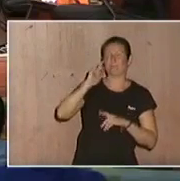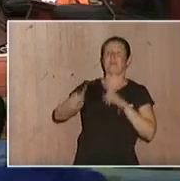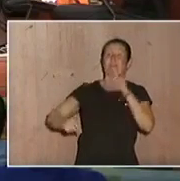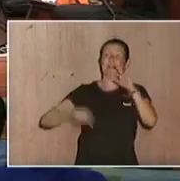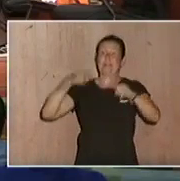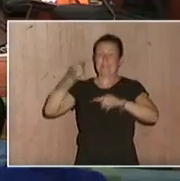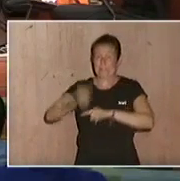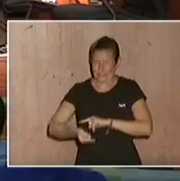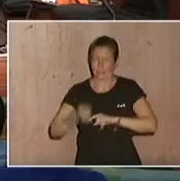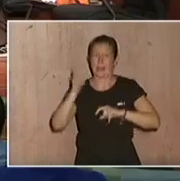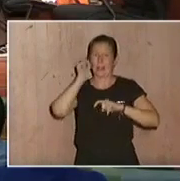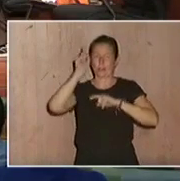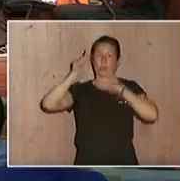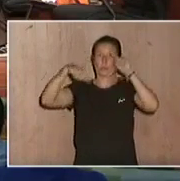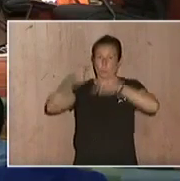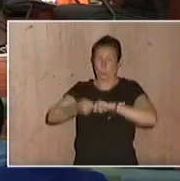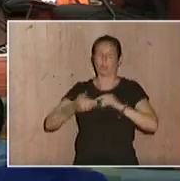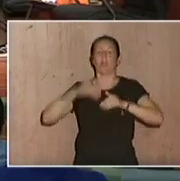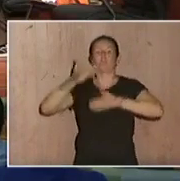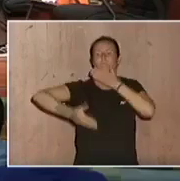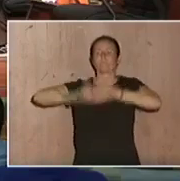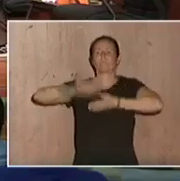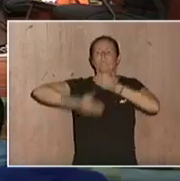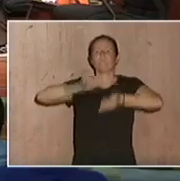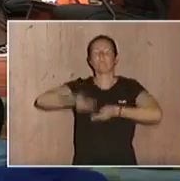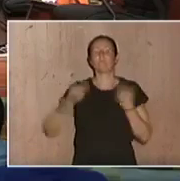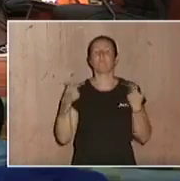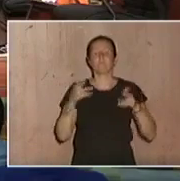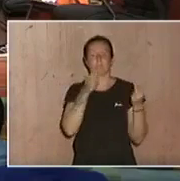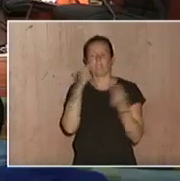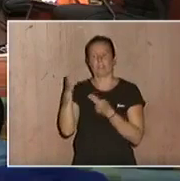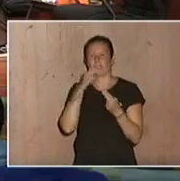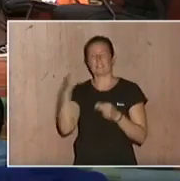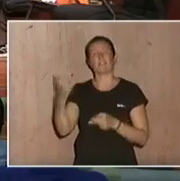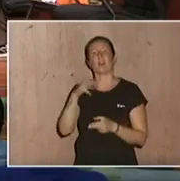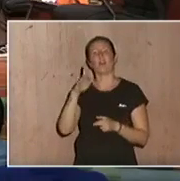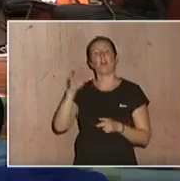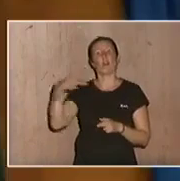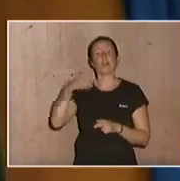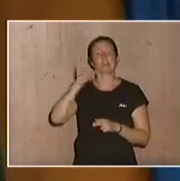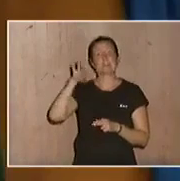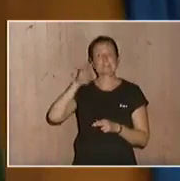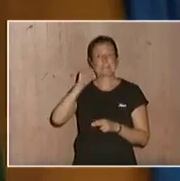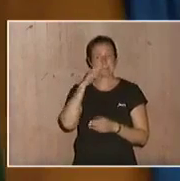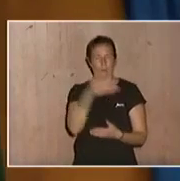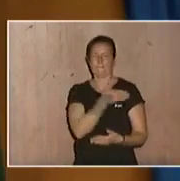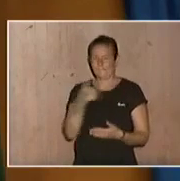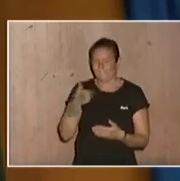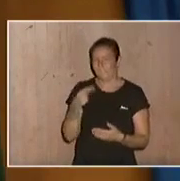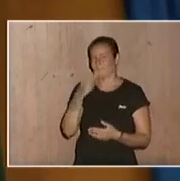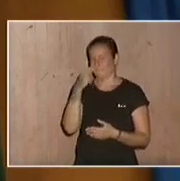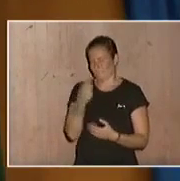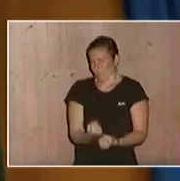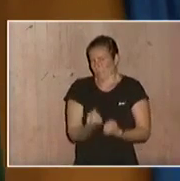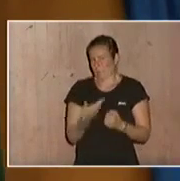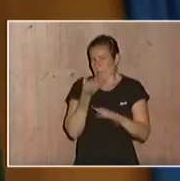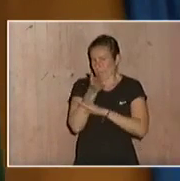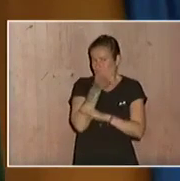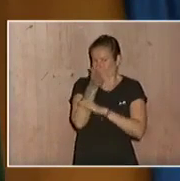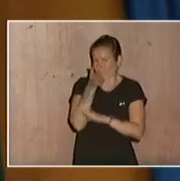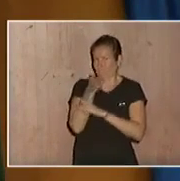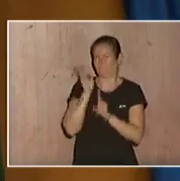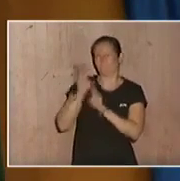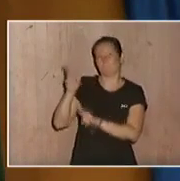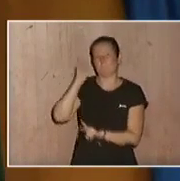estos estudiantes han realizado visitas de investigación en Rochester. Además, William ha formado parte de